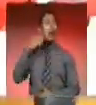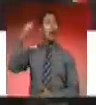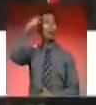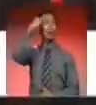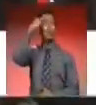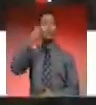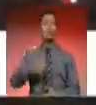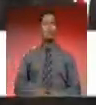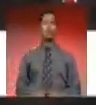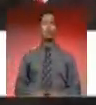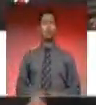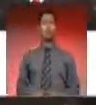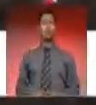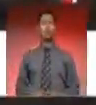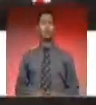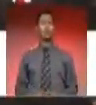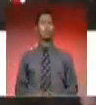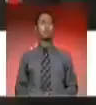exterior!